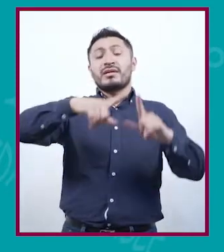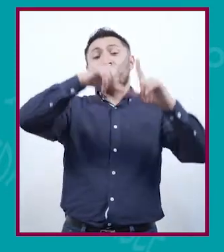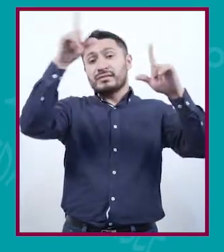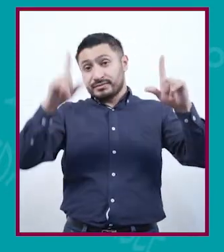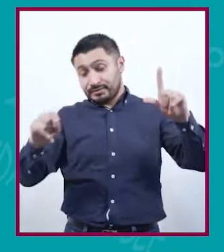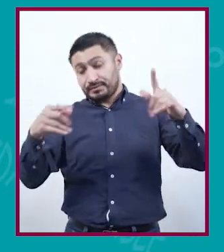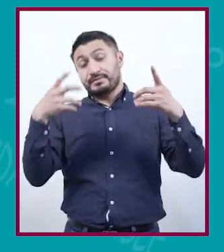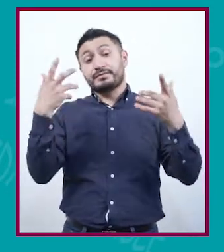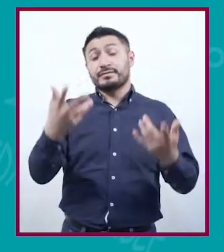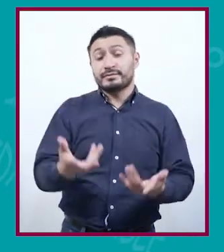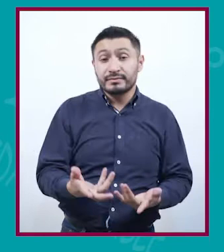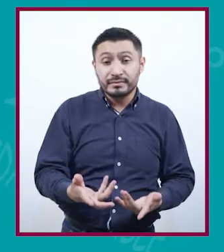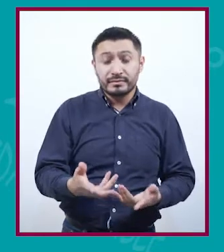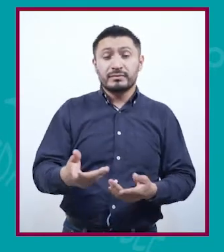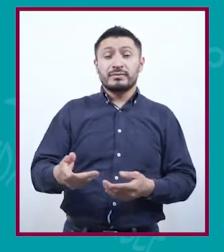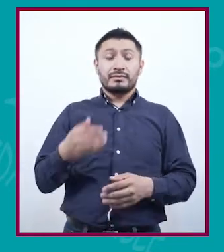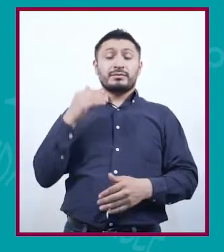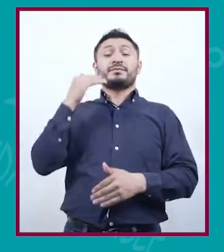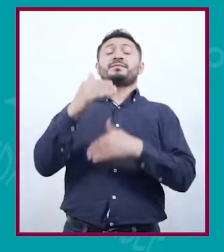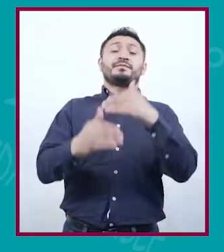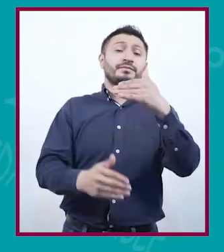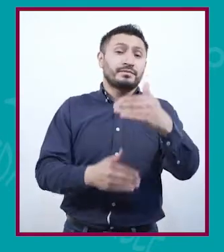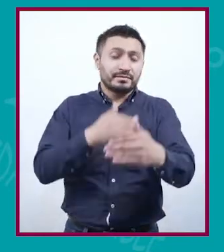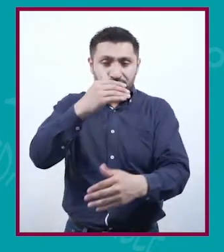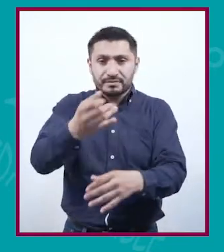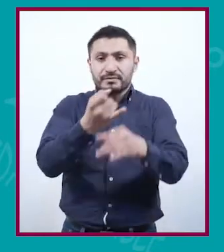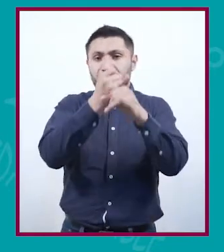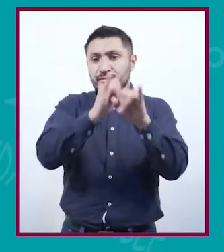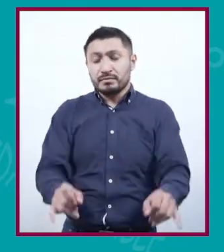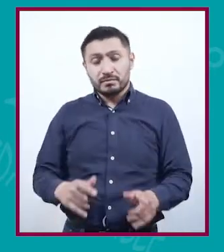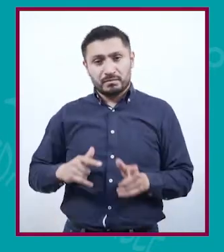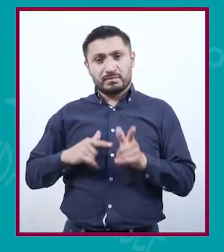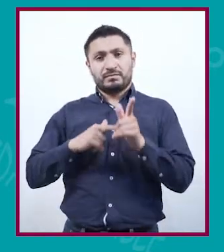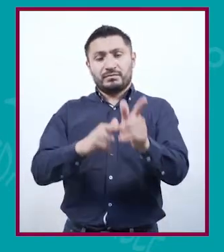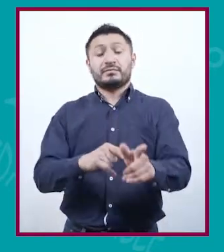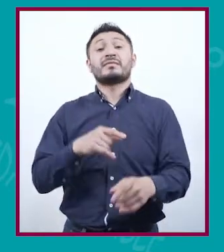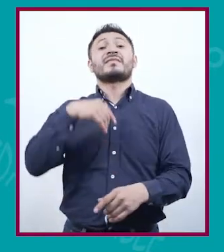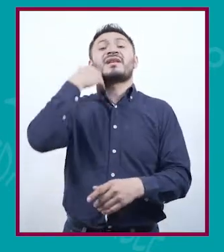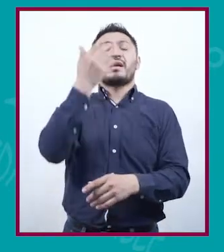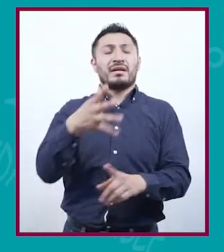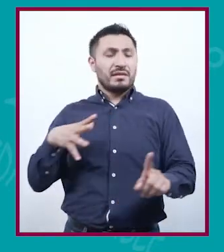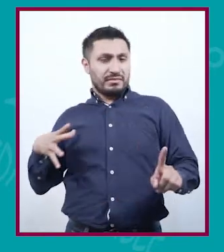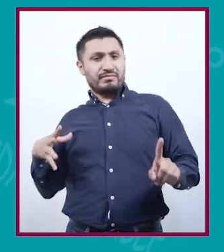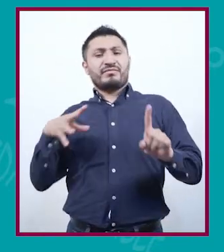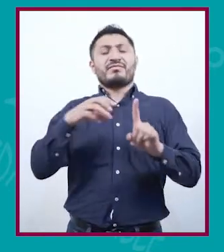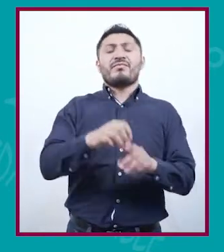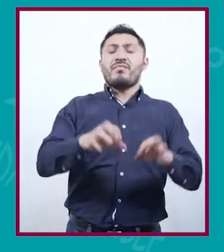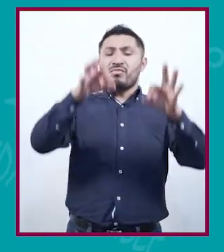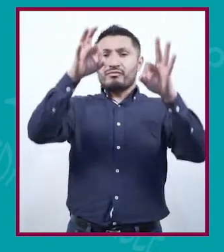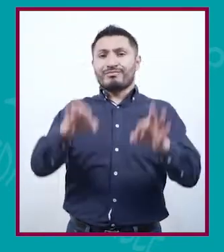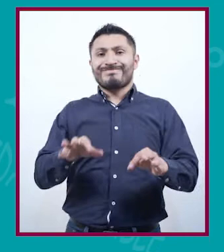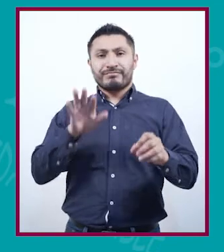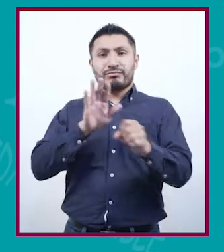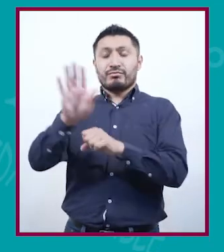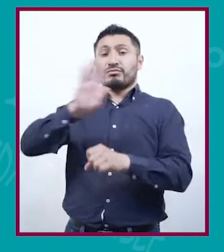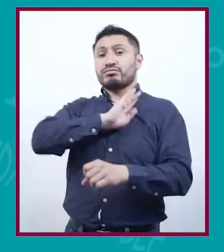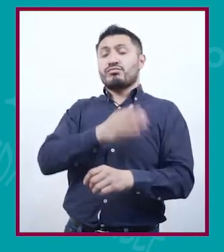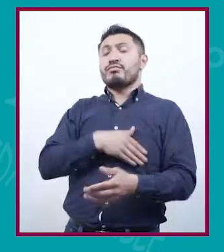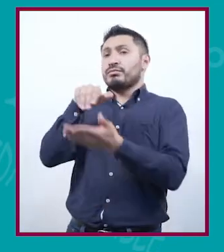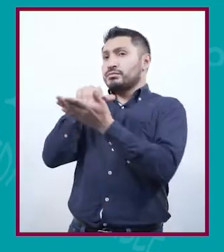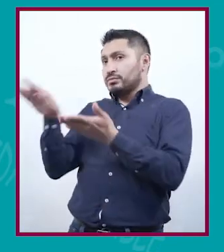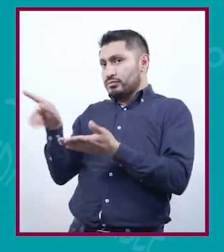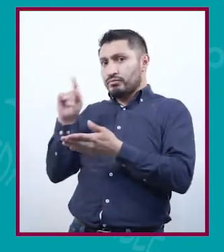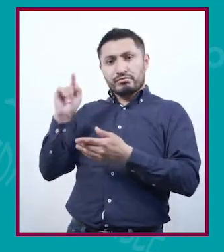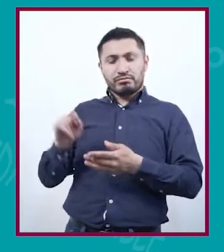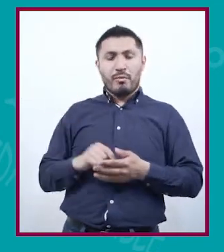país y que a medida como pasaba la independencia era que queríamos independizarnos completamente de lo que era la corona